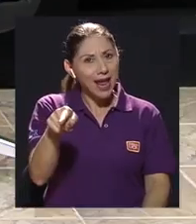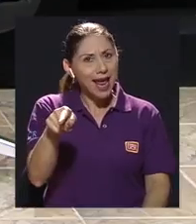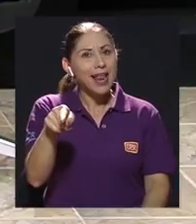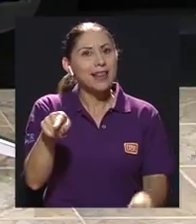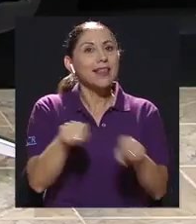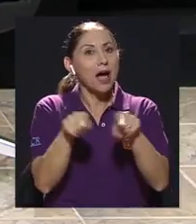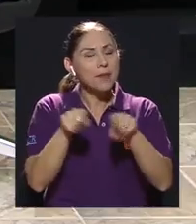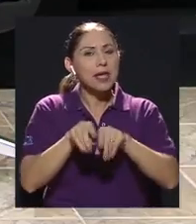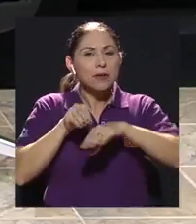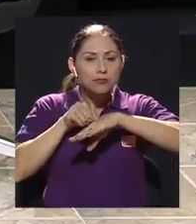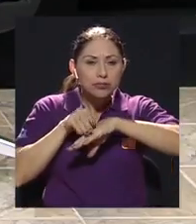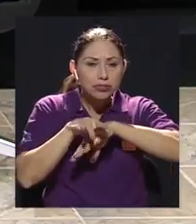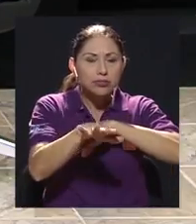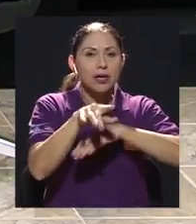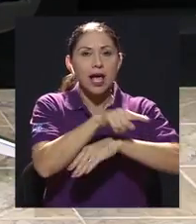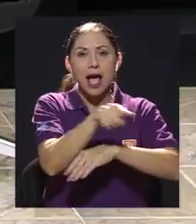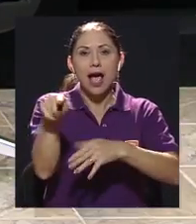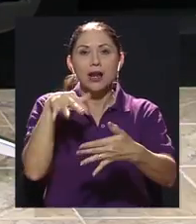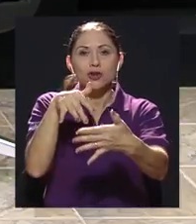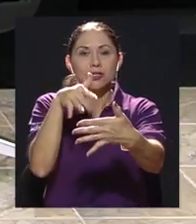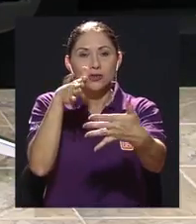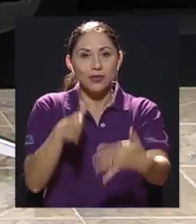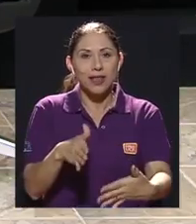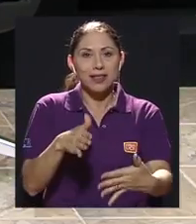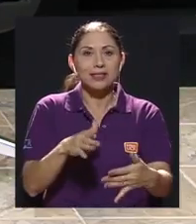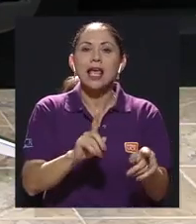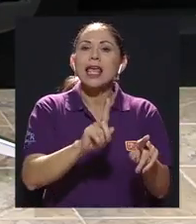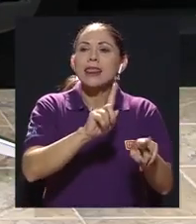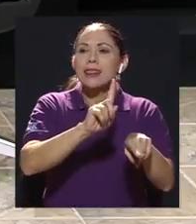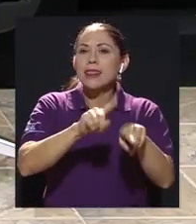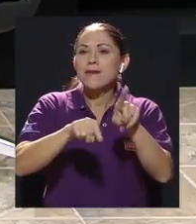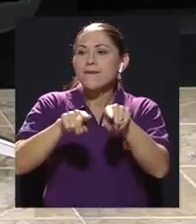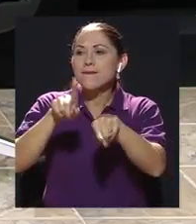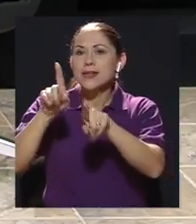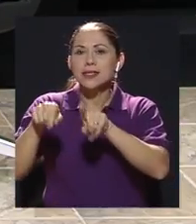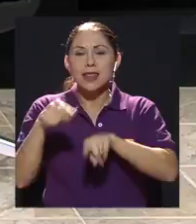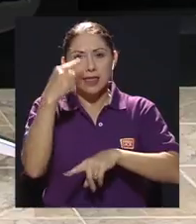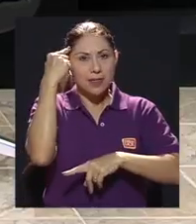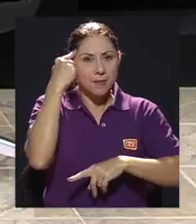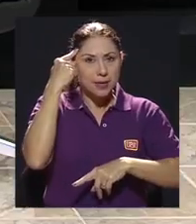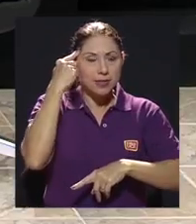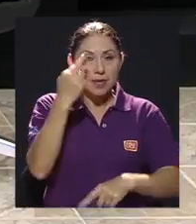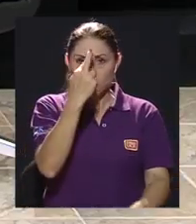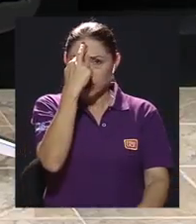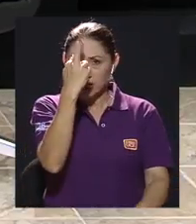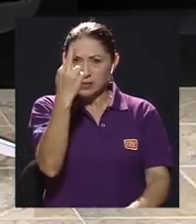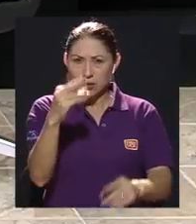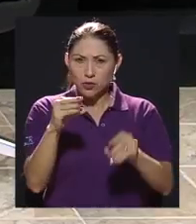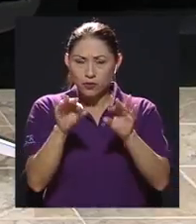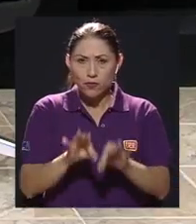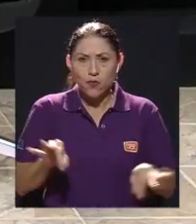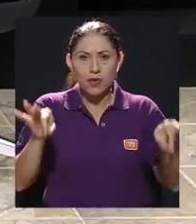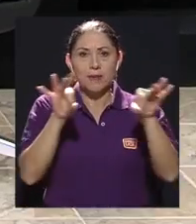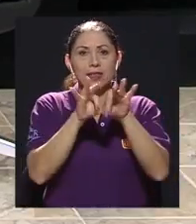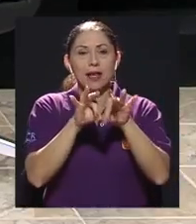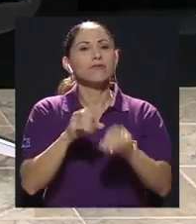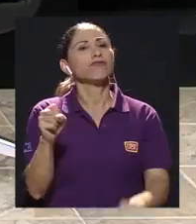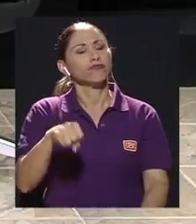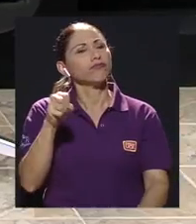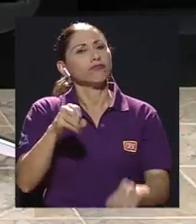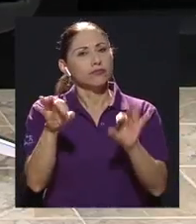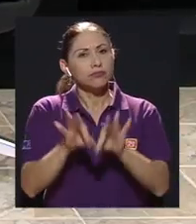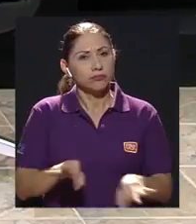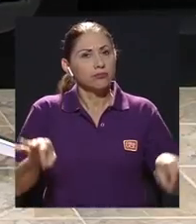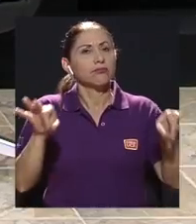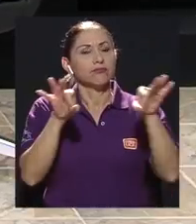sus estudiantes, que la diversidad de pensamiento, el respeto es fundamental. Ese es un elemento clave, sin duda alguna.